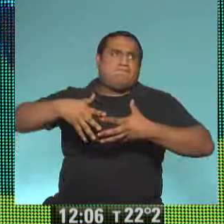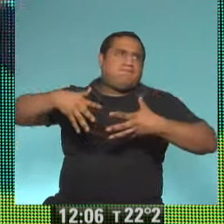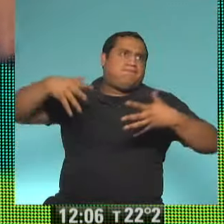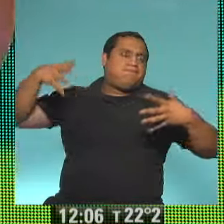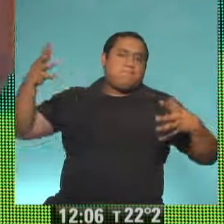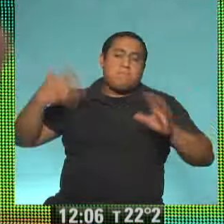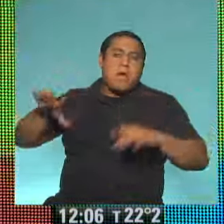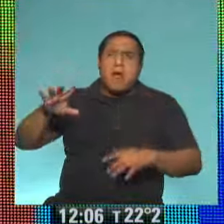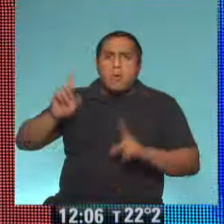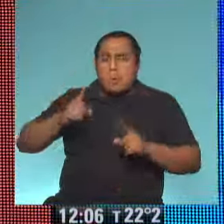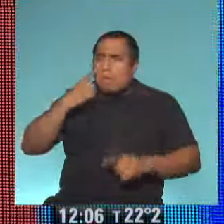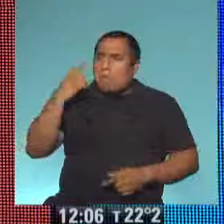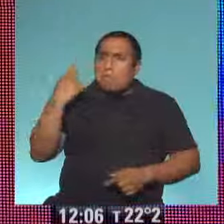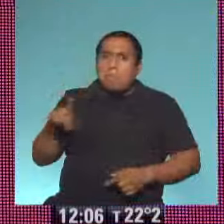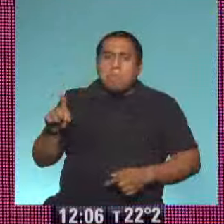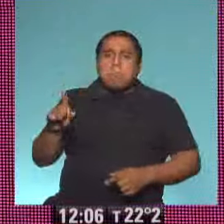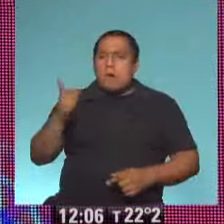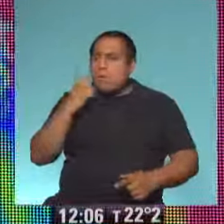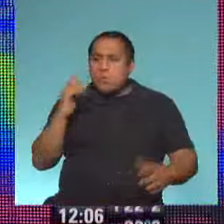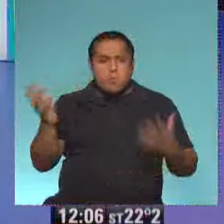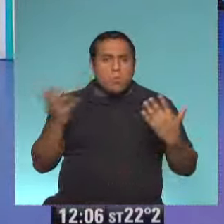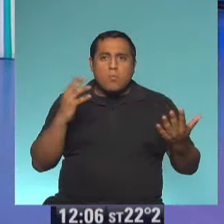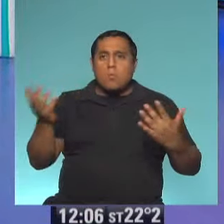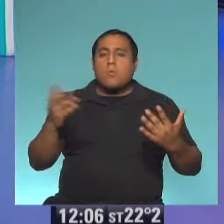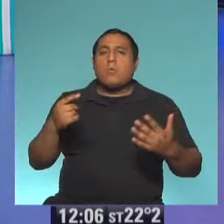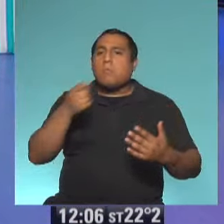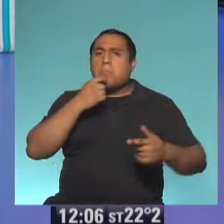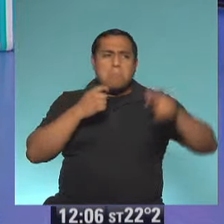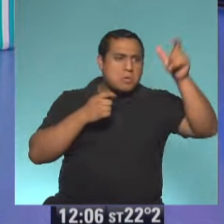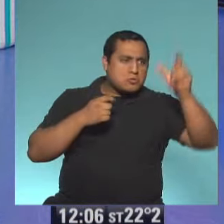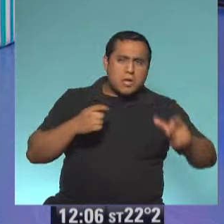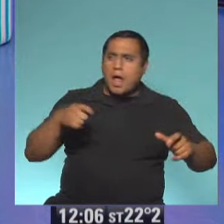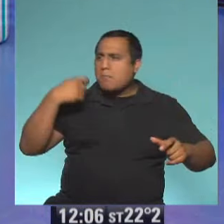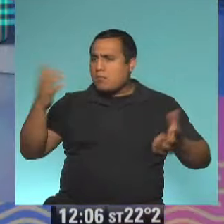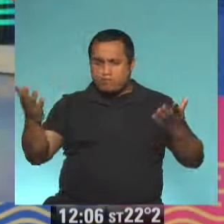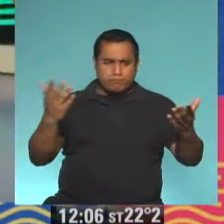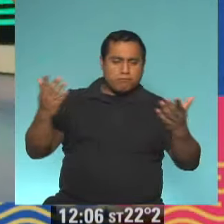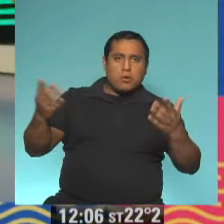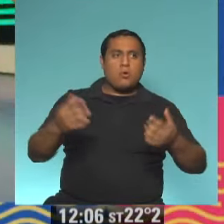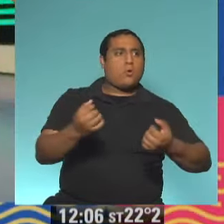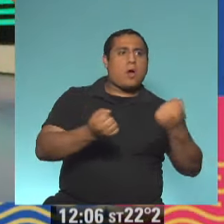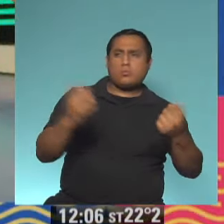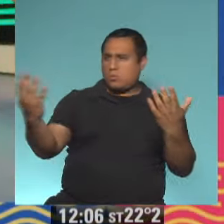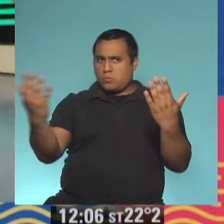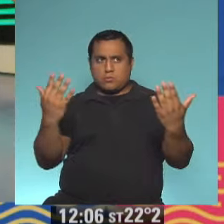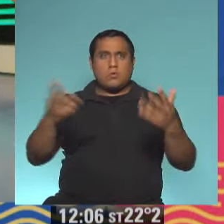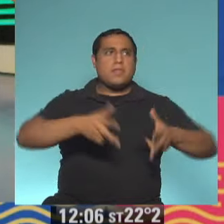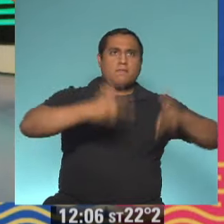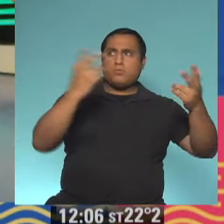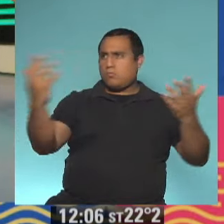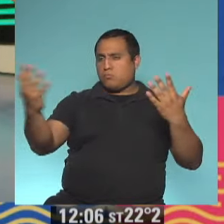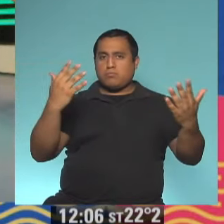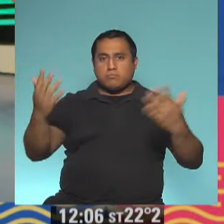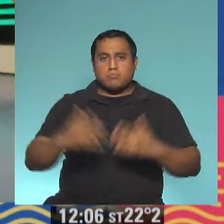algunos desconocidos, y los estuvimos comparando, ¿no? Con tamaños de personas, de auto, de edificio. Vimos esa